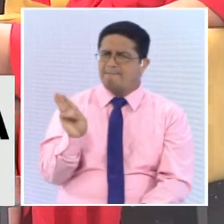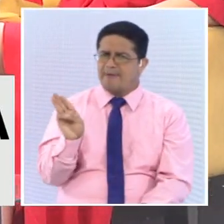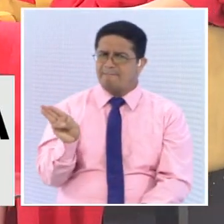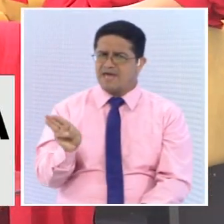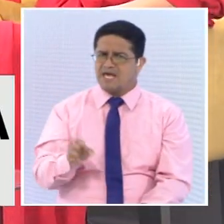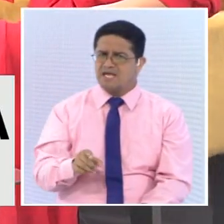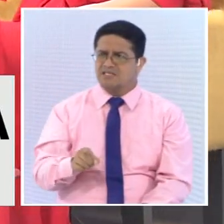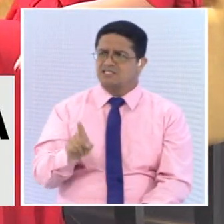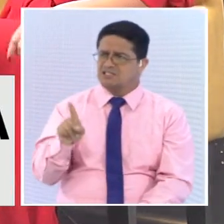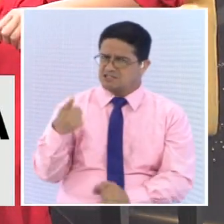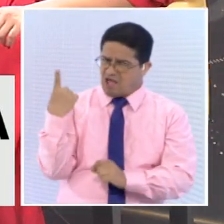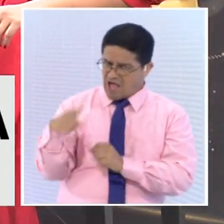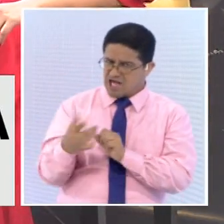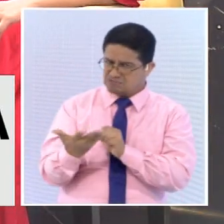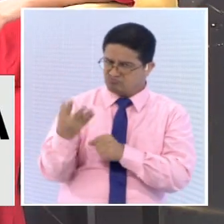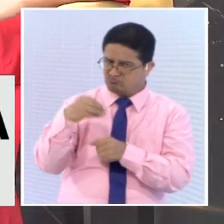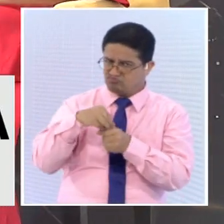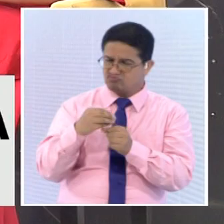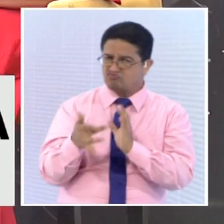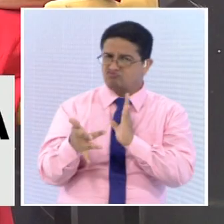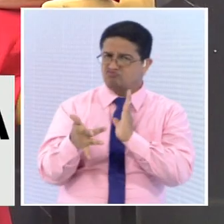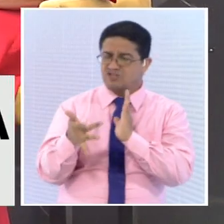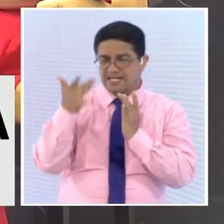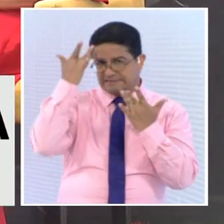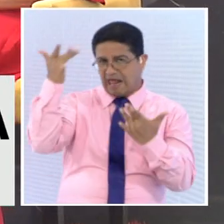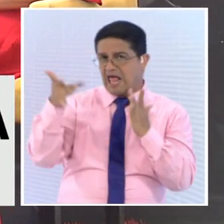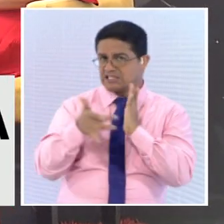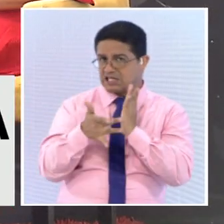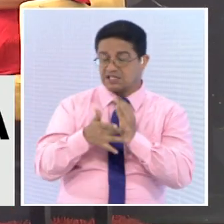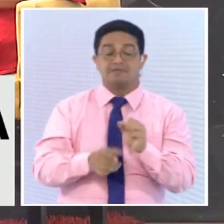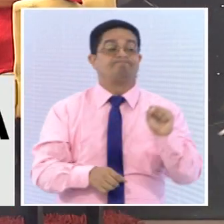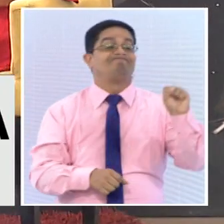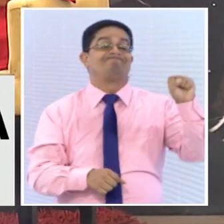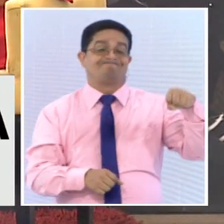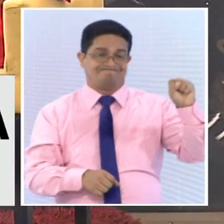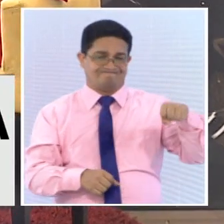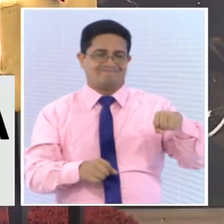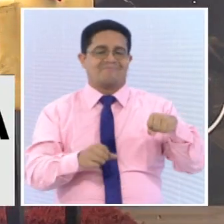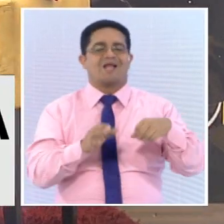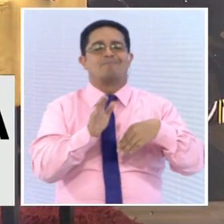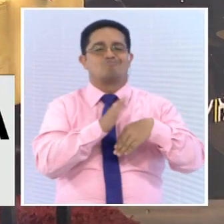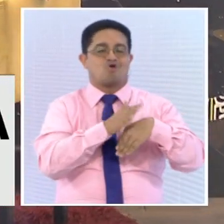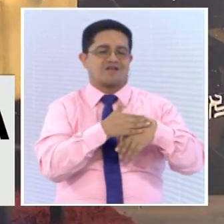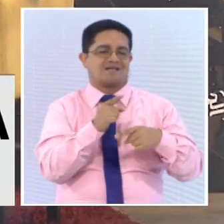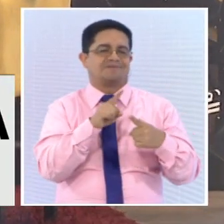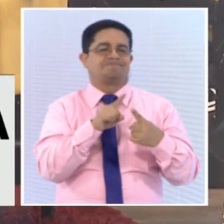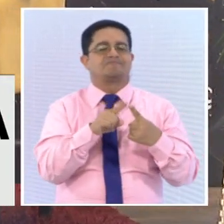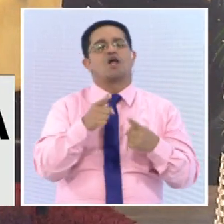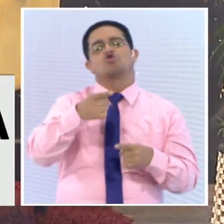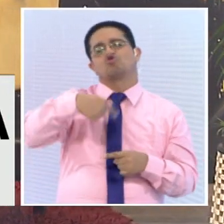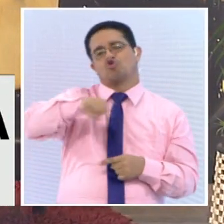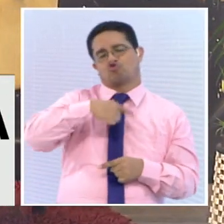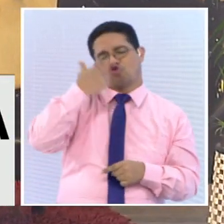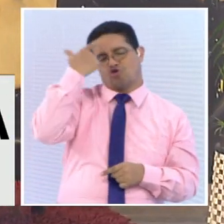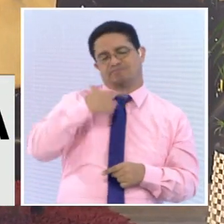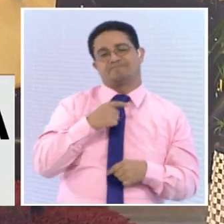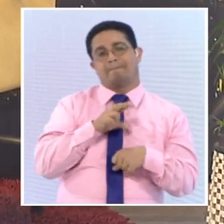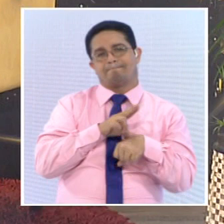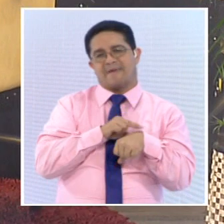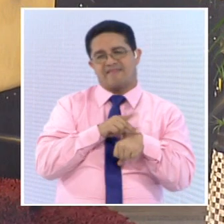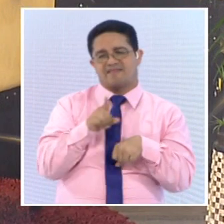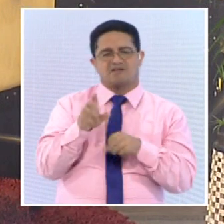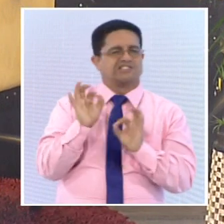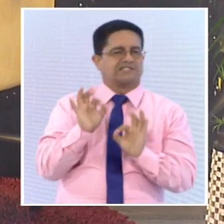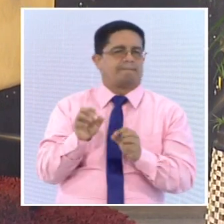aquí? Sumamente importante, porque importante es la historia médica como siempre. Lo que somos ya los médicos venezolanos, nos abocamos a la historia